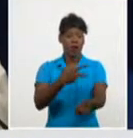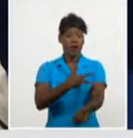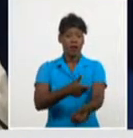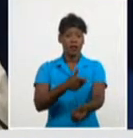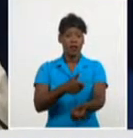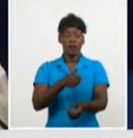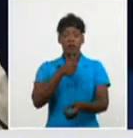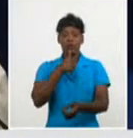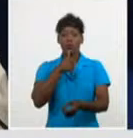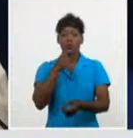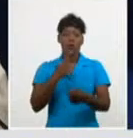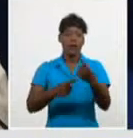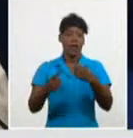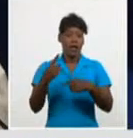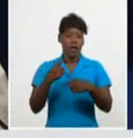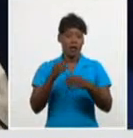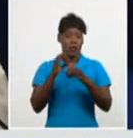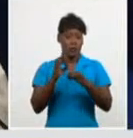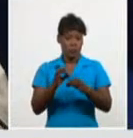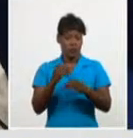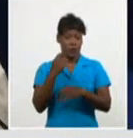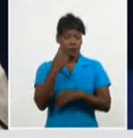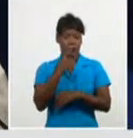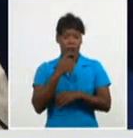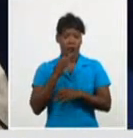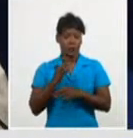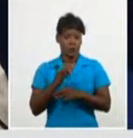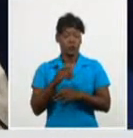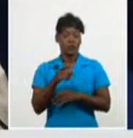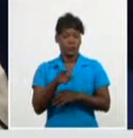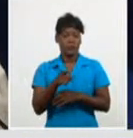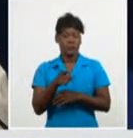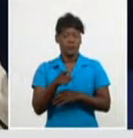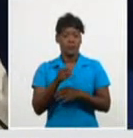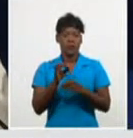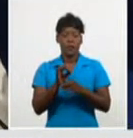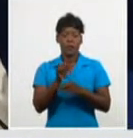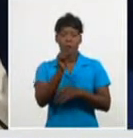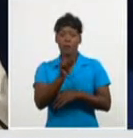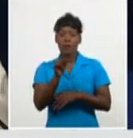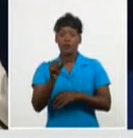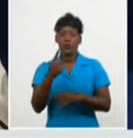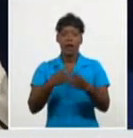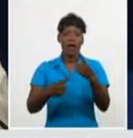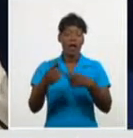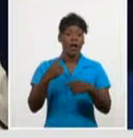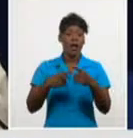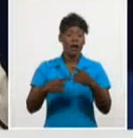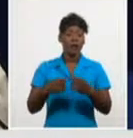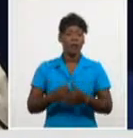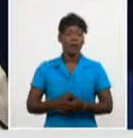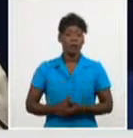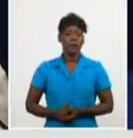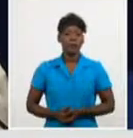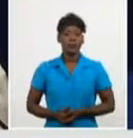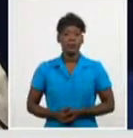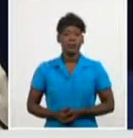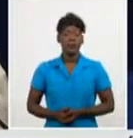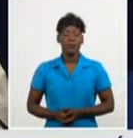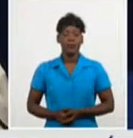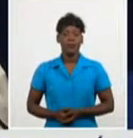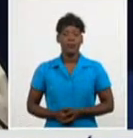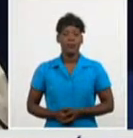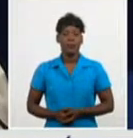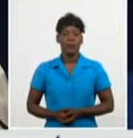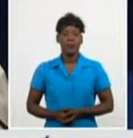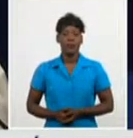que es lo que se refiere en la pregunta en cuanto a un pronunciamiento que se tuvo.